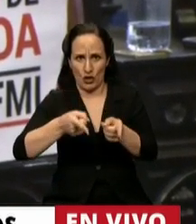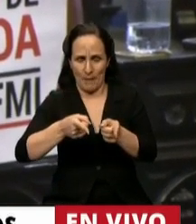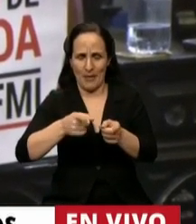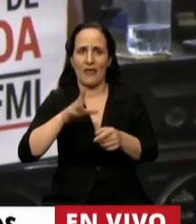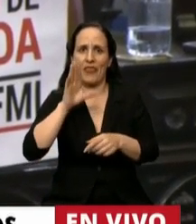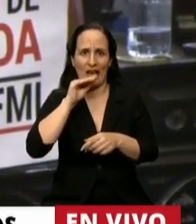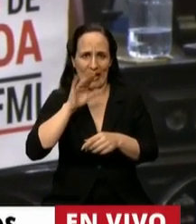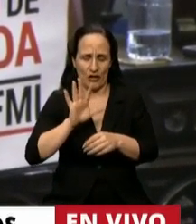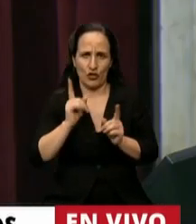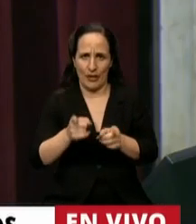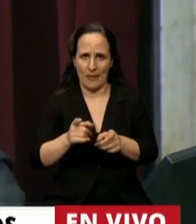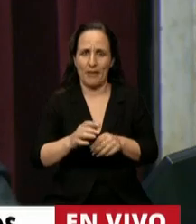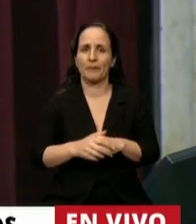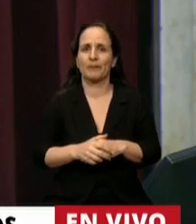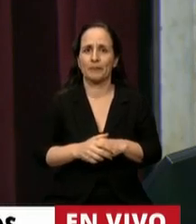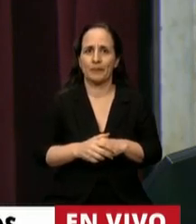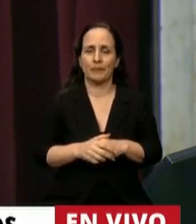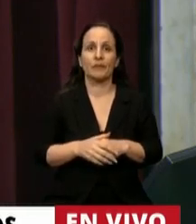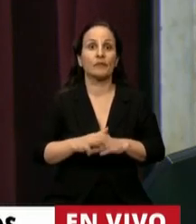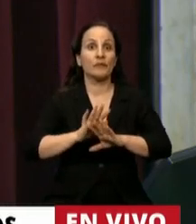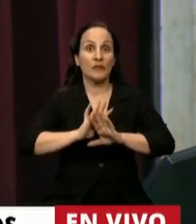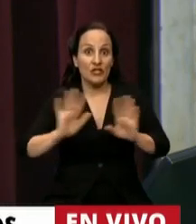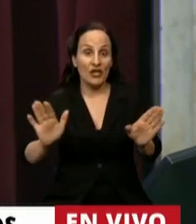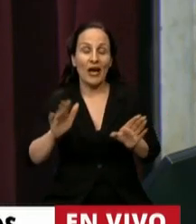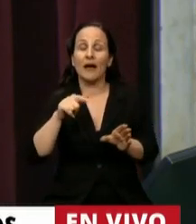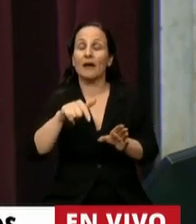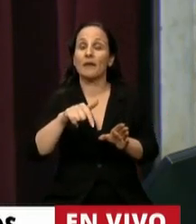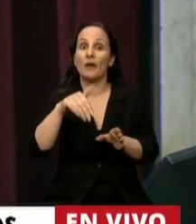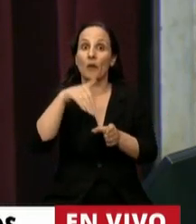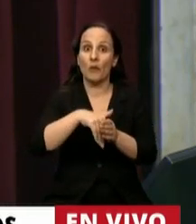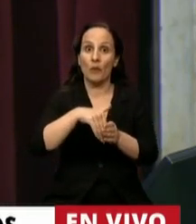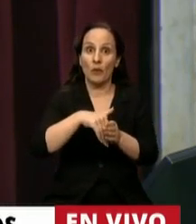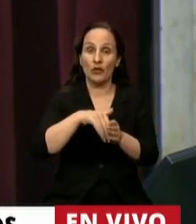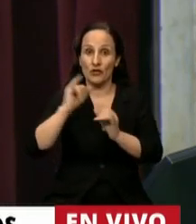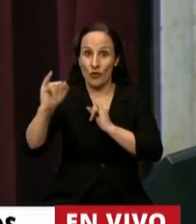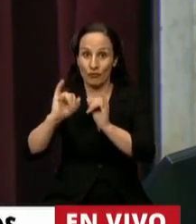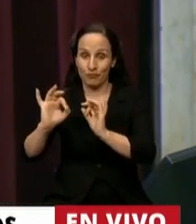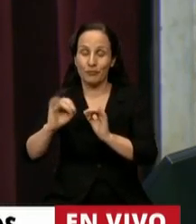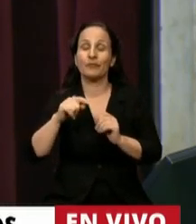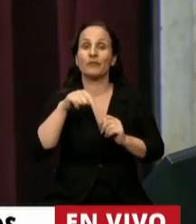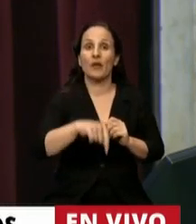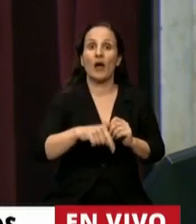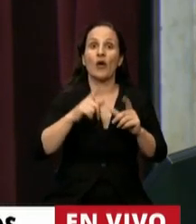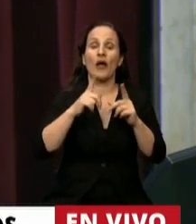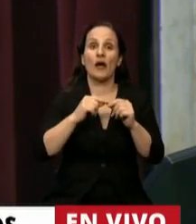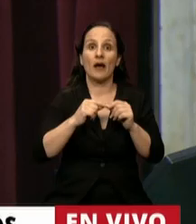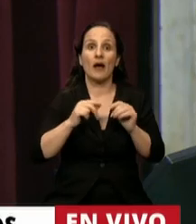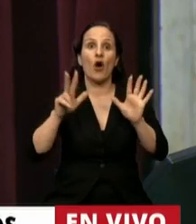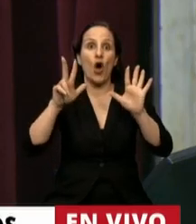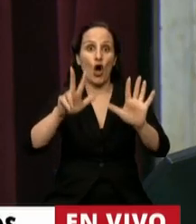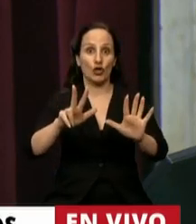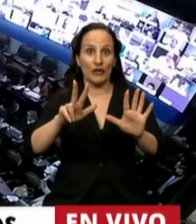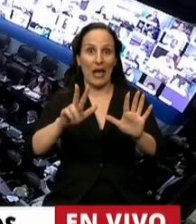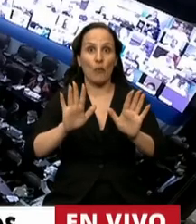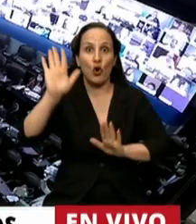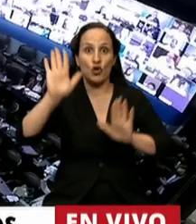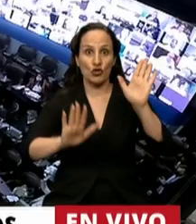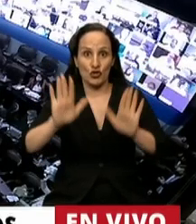Se va a votar con las abstenciones notificadas el artículo 8º. Por signo, sírvanse marcar su